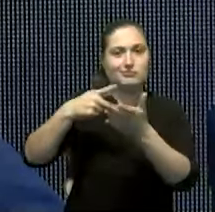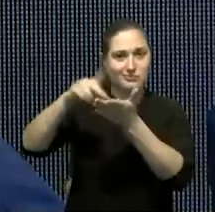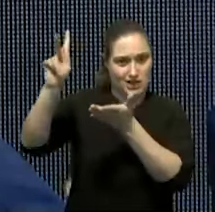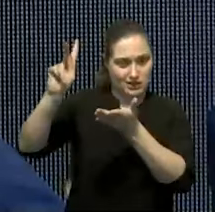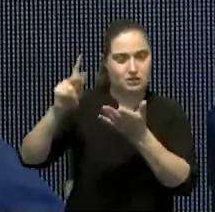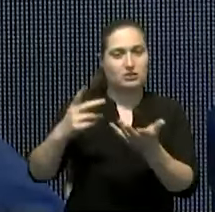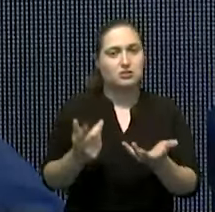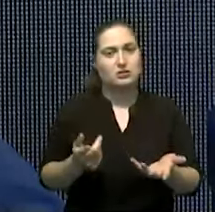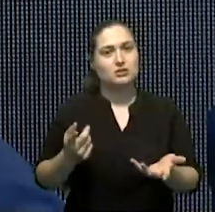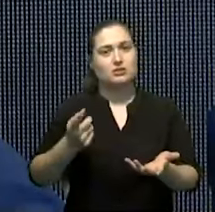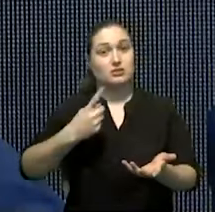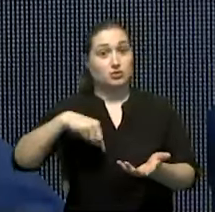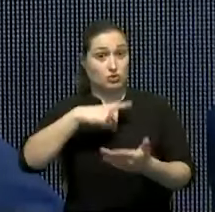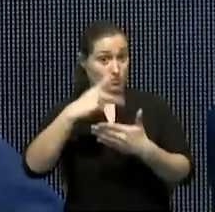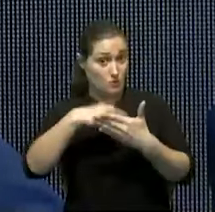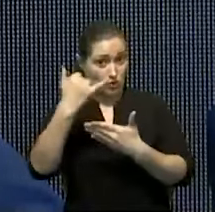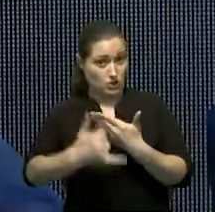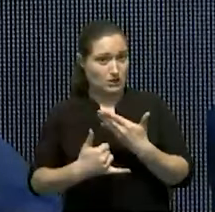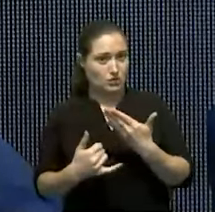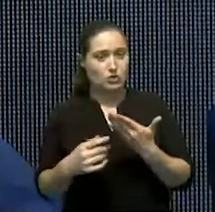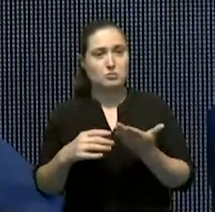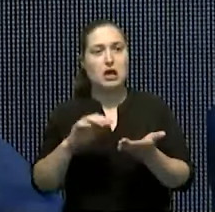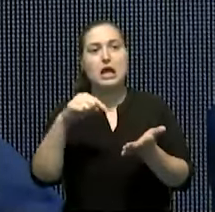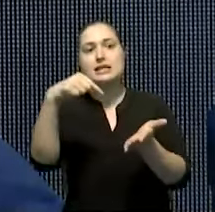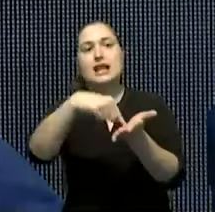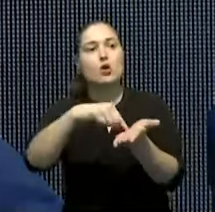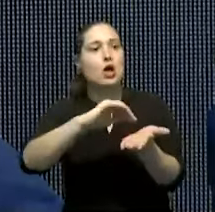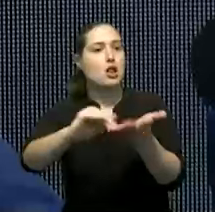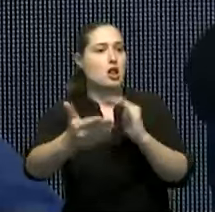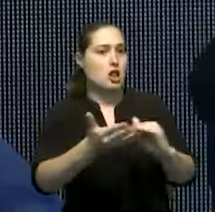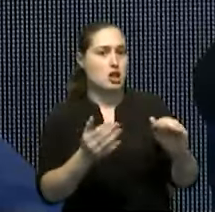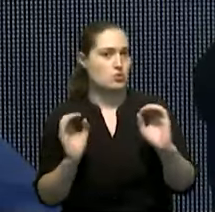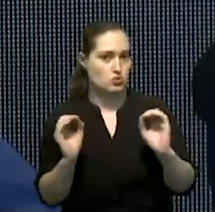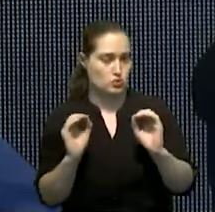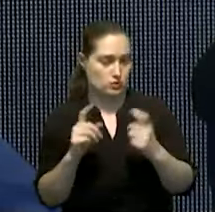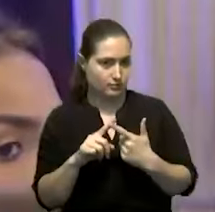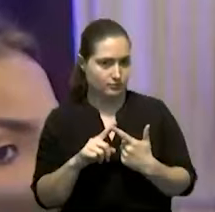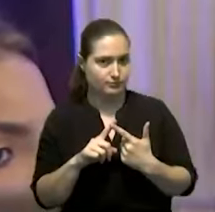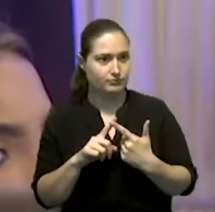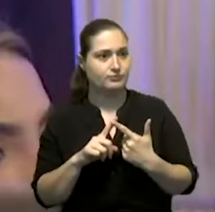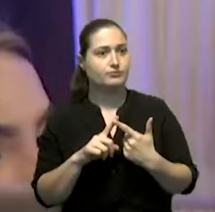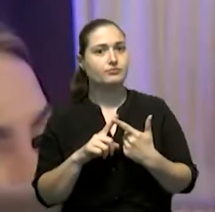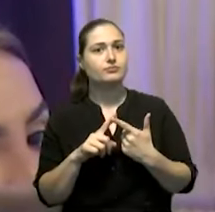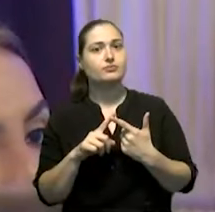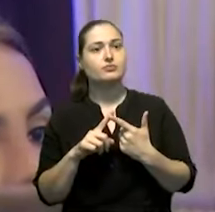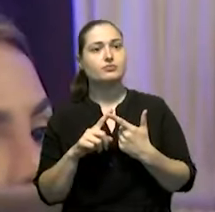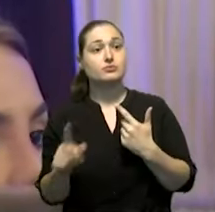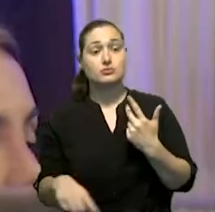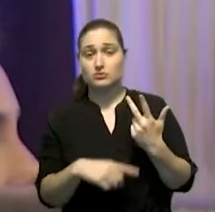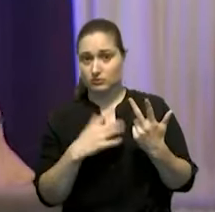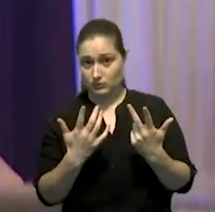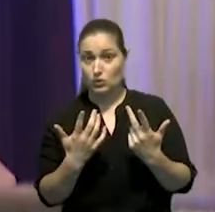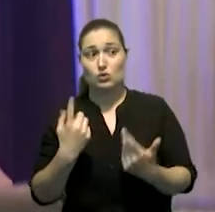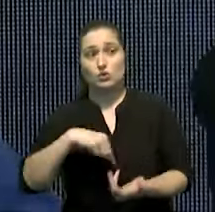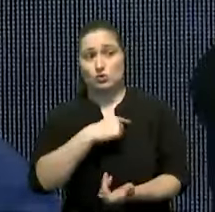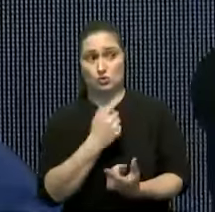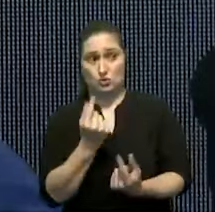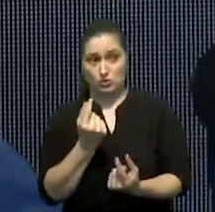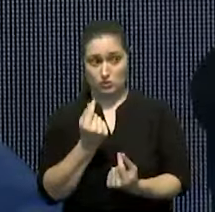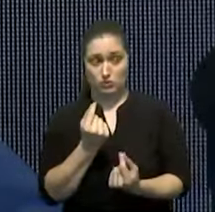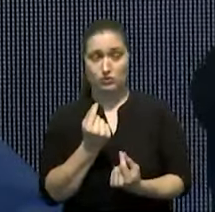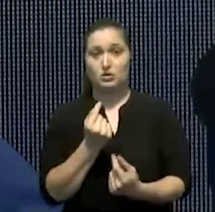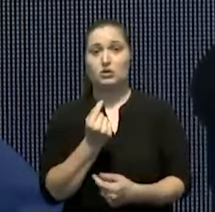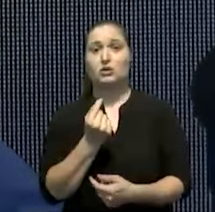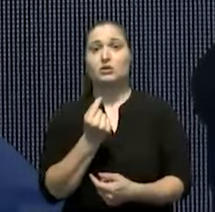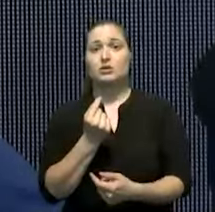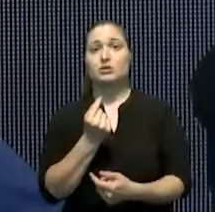nosotros estamos presentando no contempla ningún tipo de amnistía nosotros vamos lo que sí vamos a hacer es que